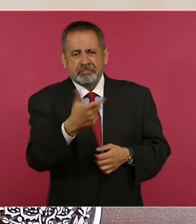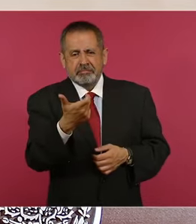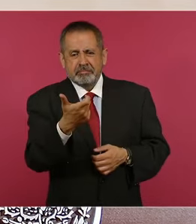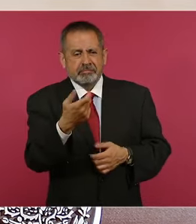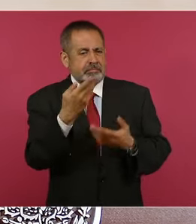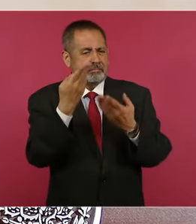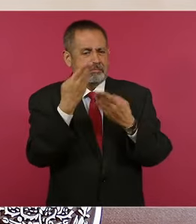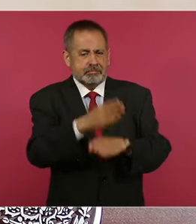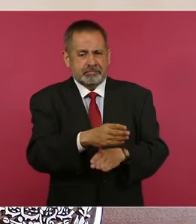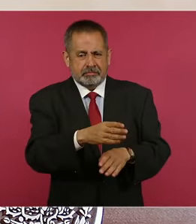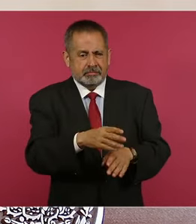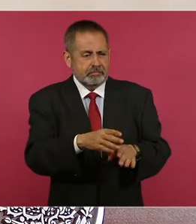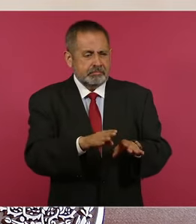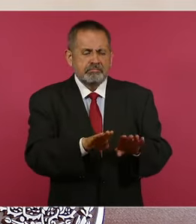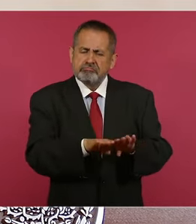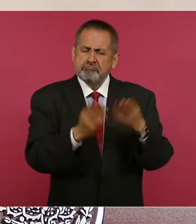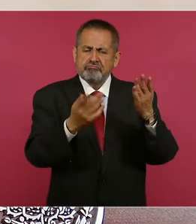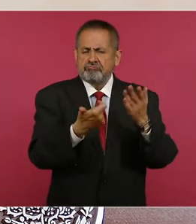sus cuentas.